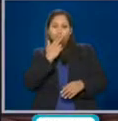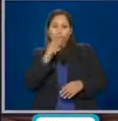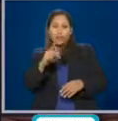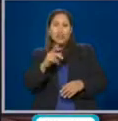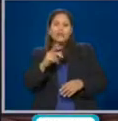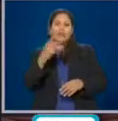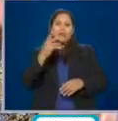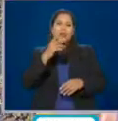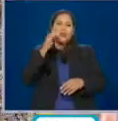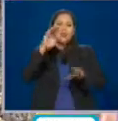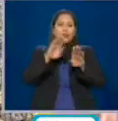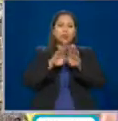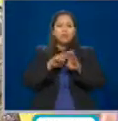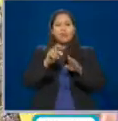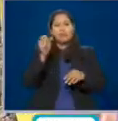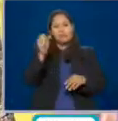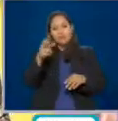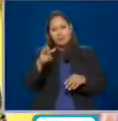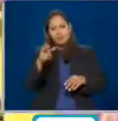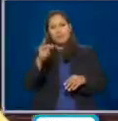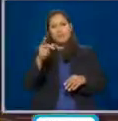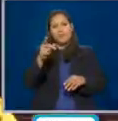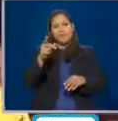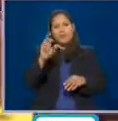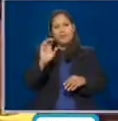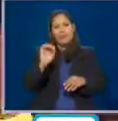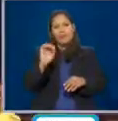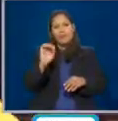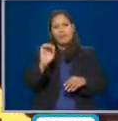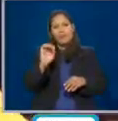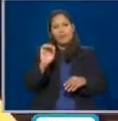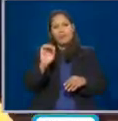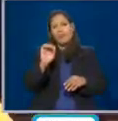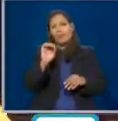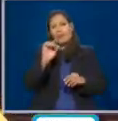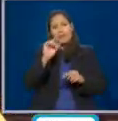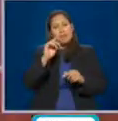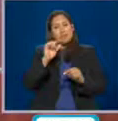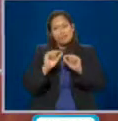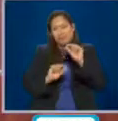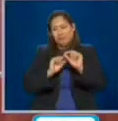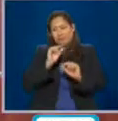en un lugar privilegiado, desde la industrialización, ha estado